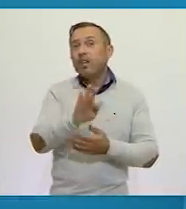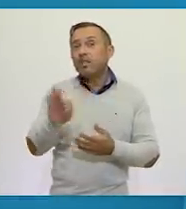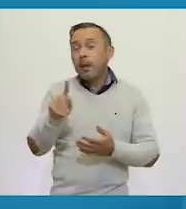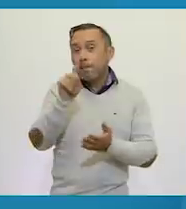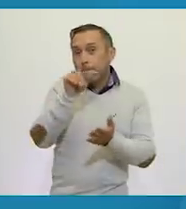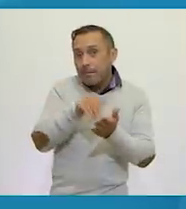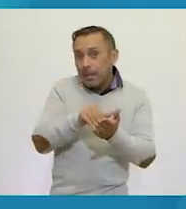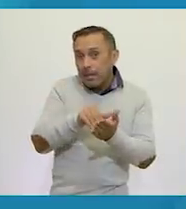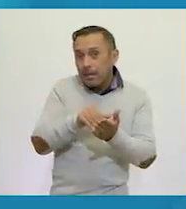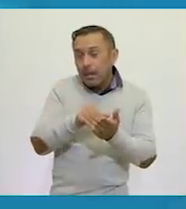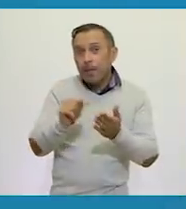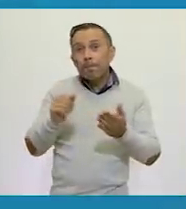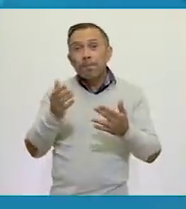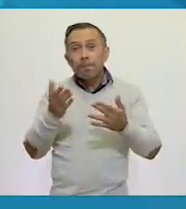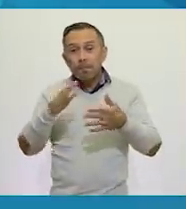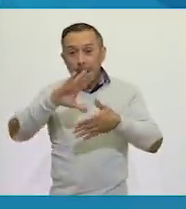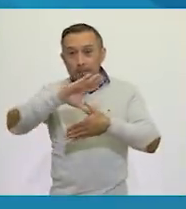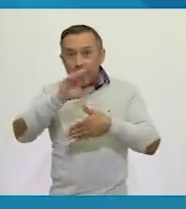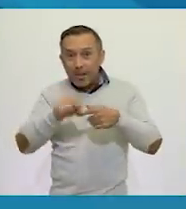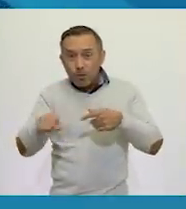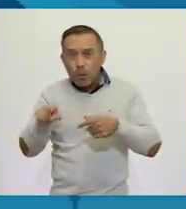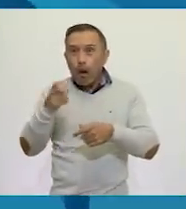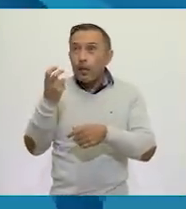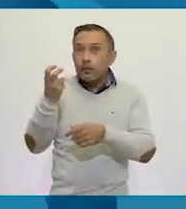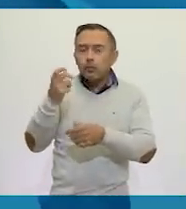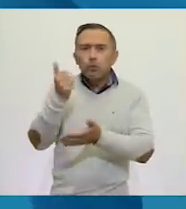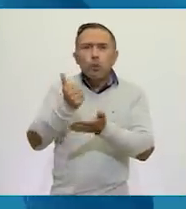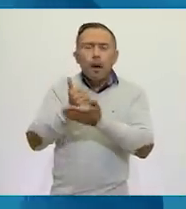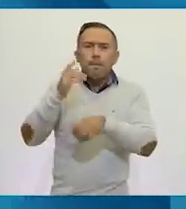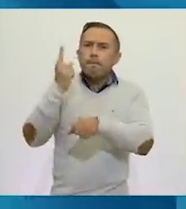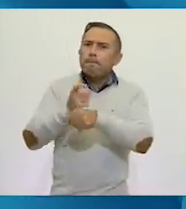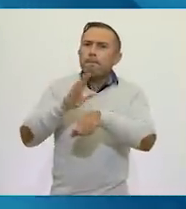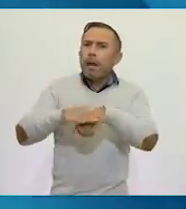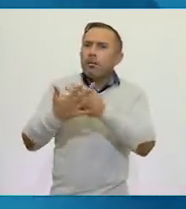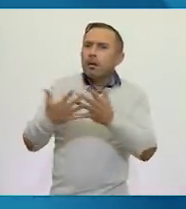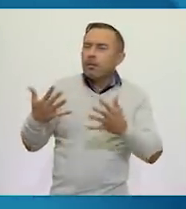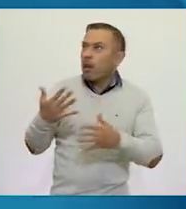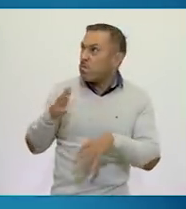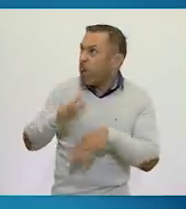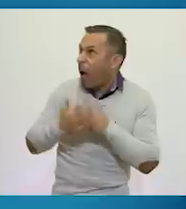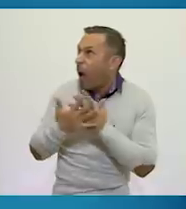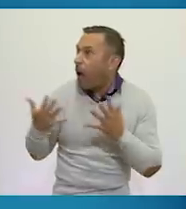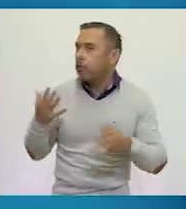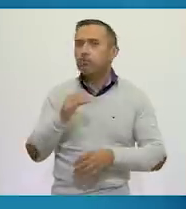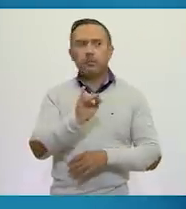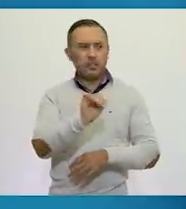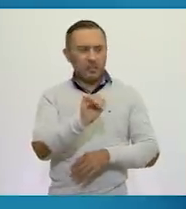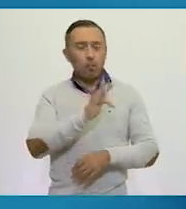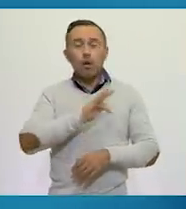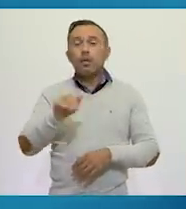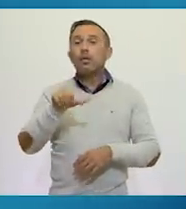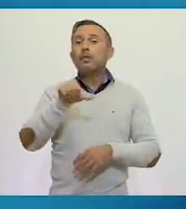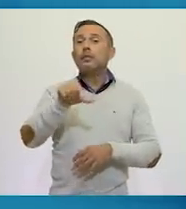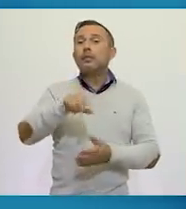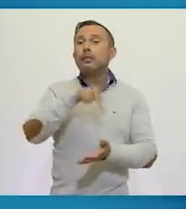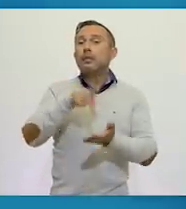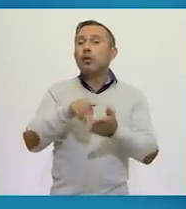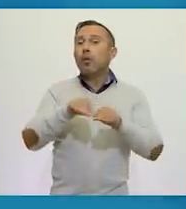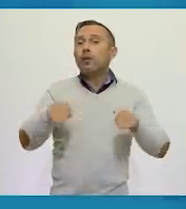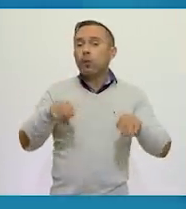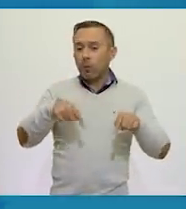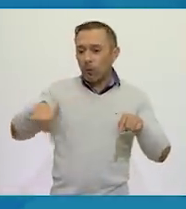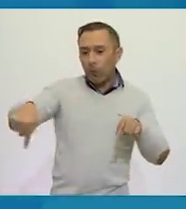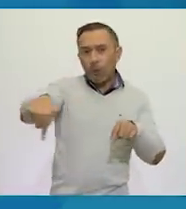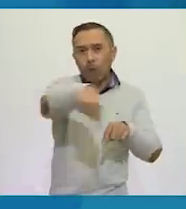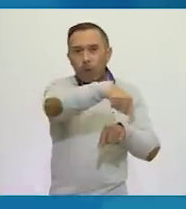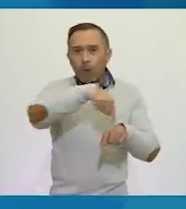aproximadamente la ciudad más grande de Mesoamérica. ¿la más grande? Con una extensión de casi 16 kilómetros cuadrados. ¡Uy, sí